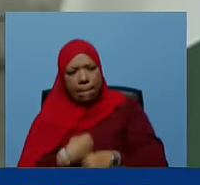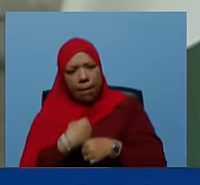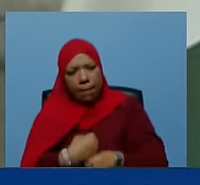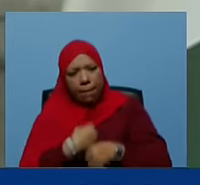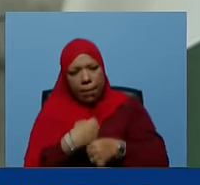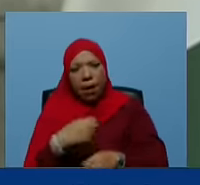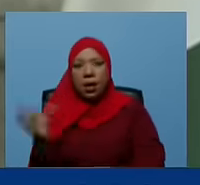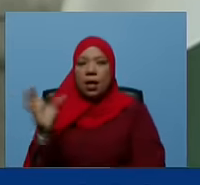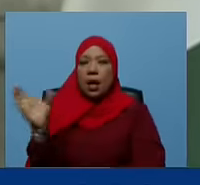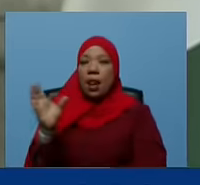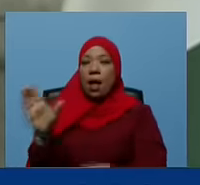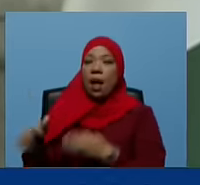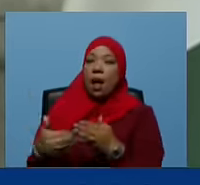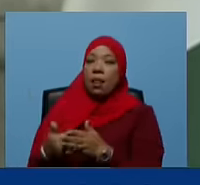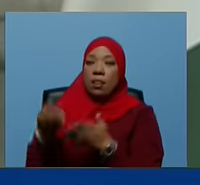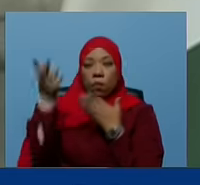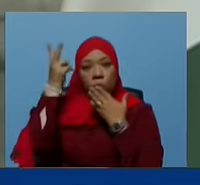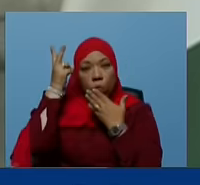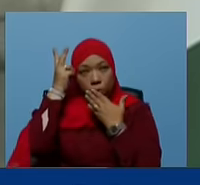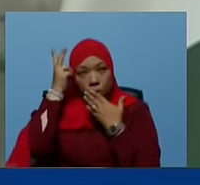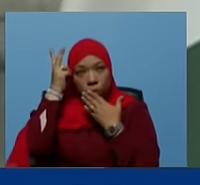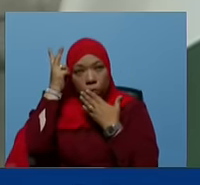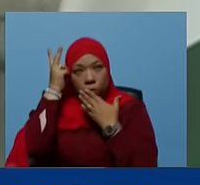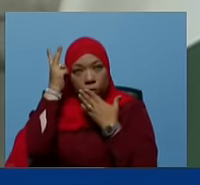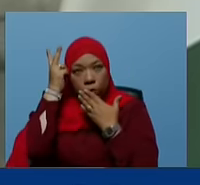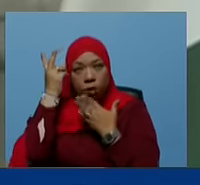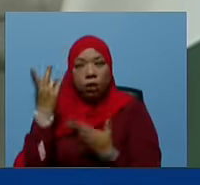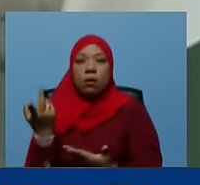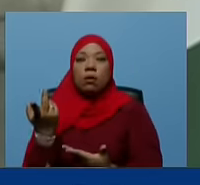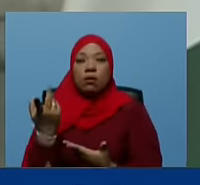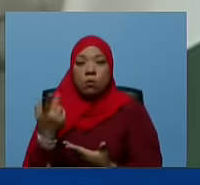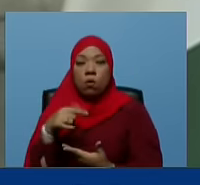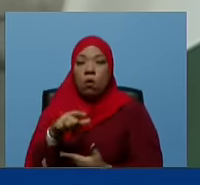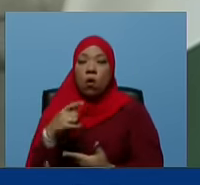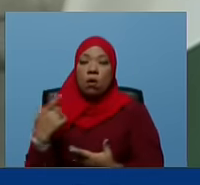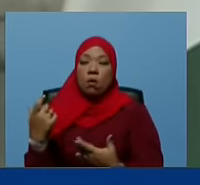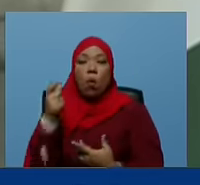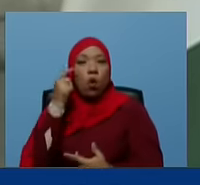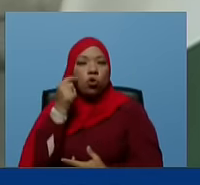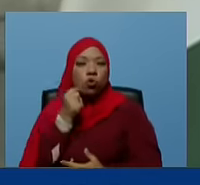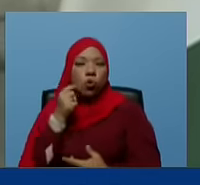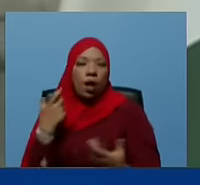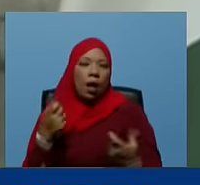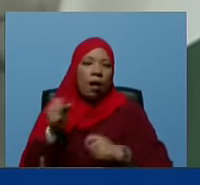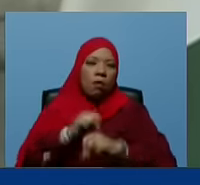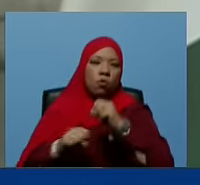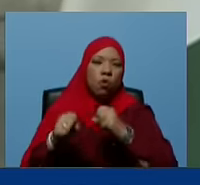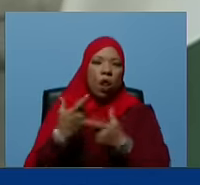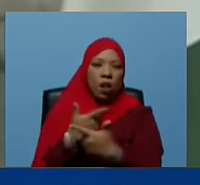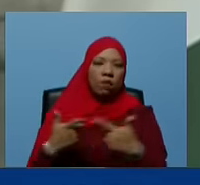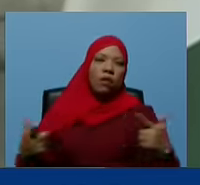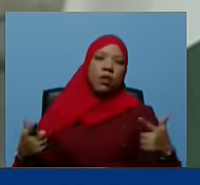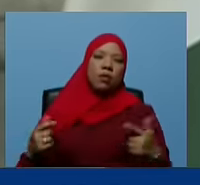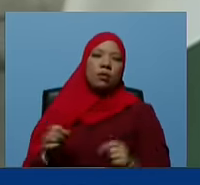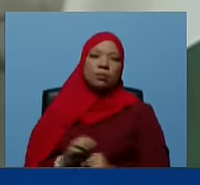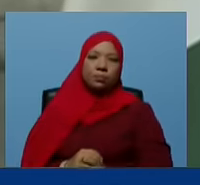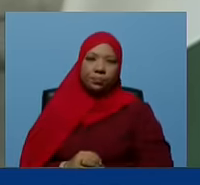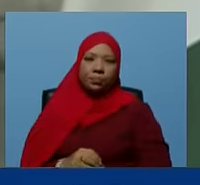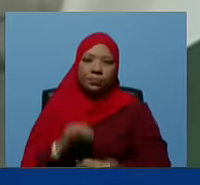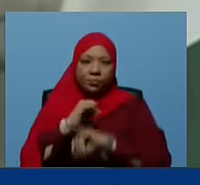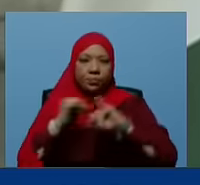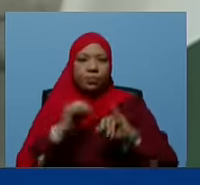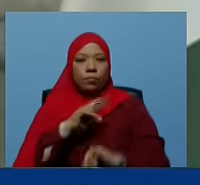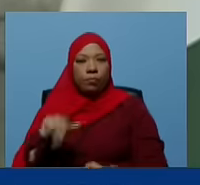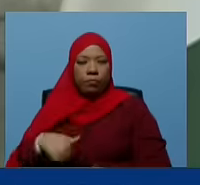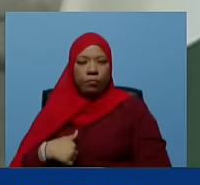Caracas hasta las alturas de Junín y Ayacucho, en Perú, a conquistar nuestra libertad y nuestra independencia.